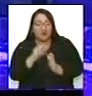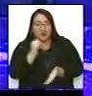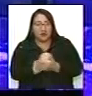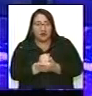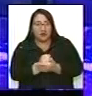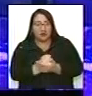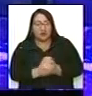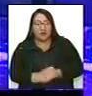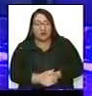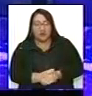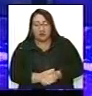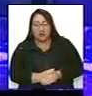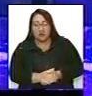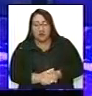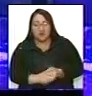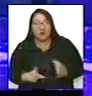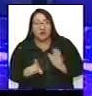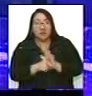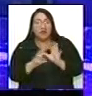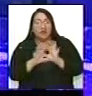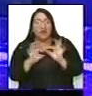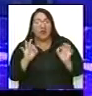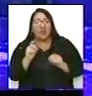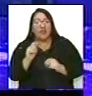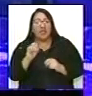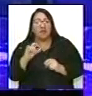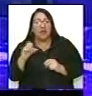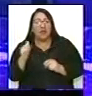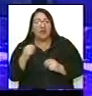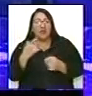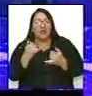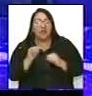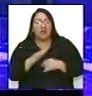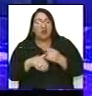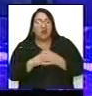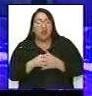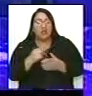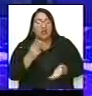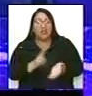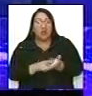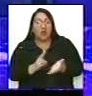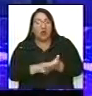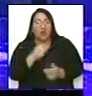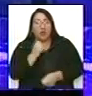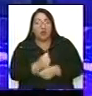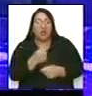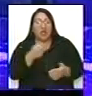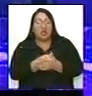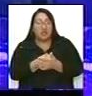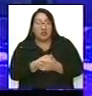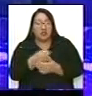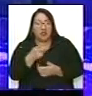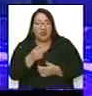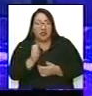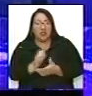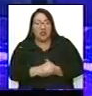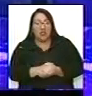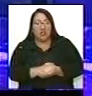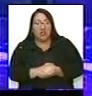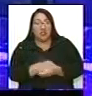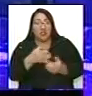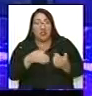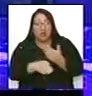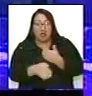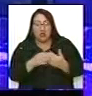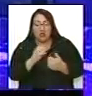en la legislatura la ley de transparencia de la información del seguro obligatorio de accidentes de